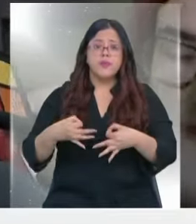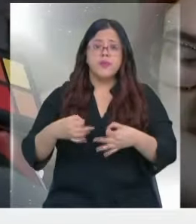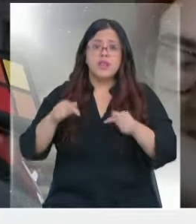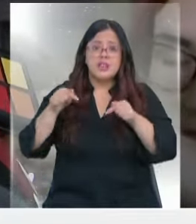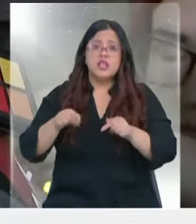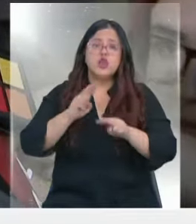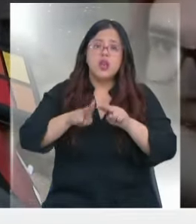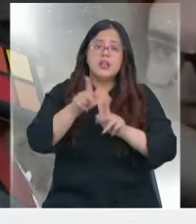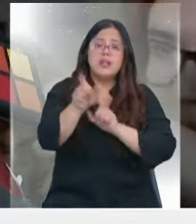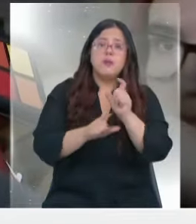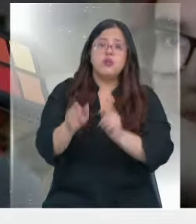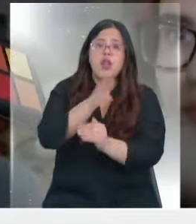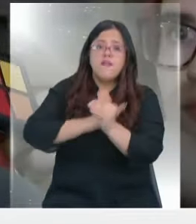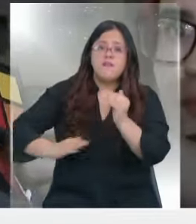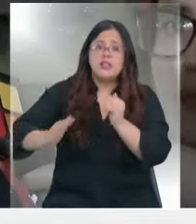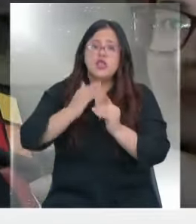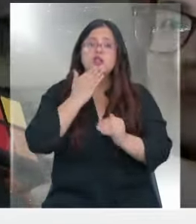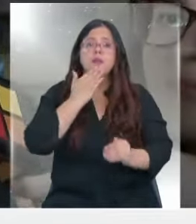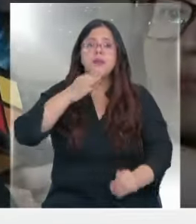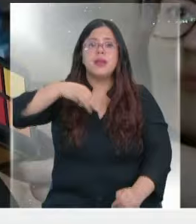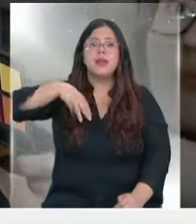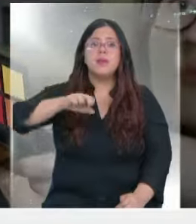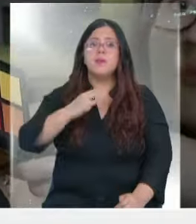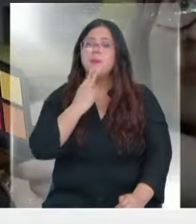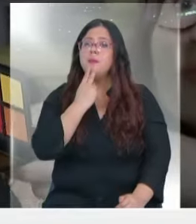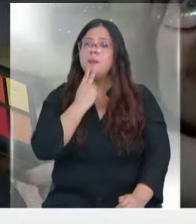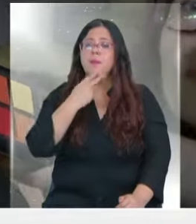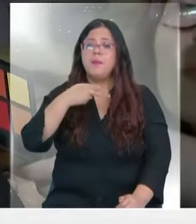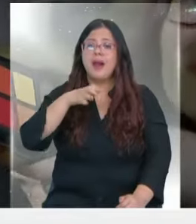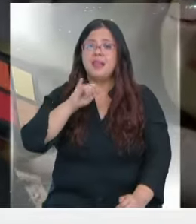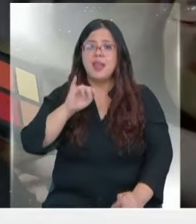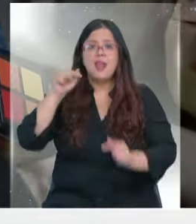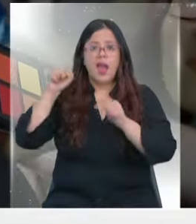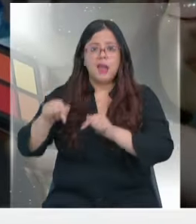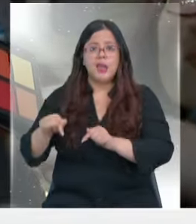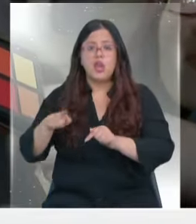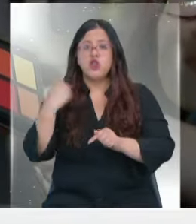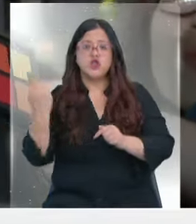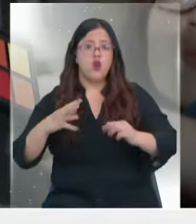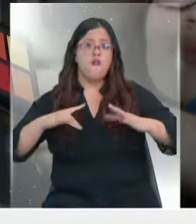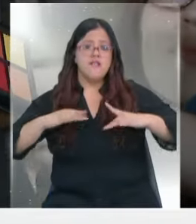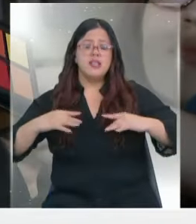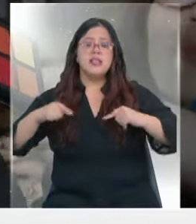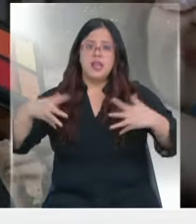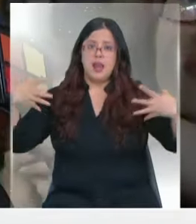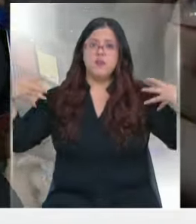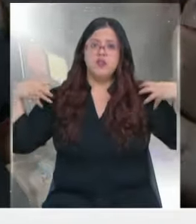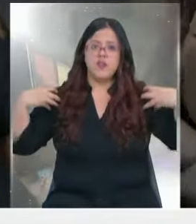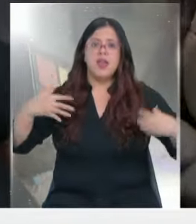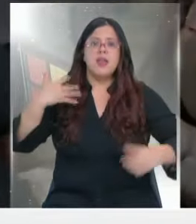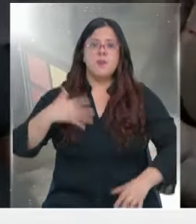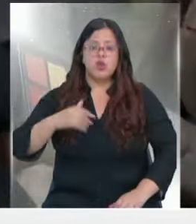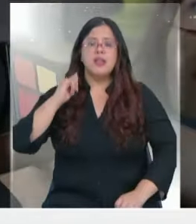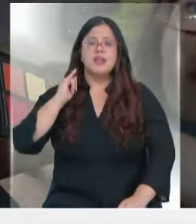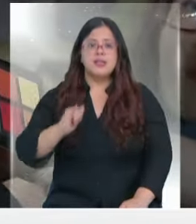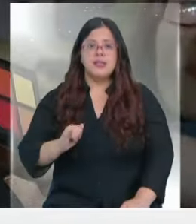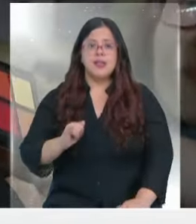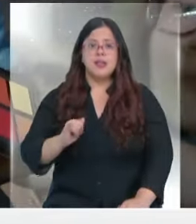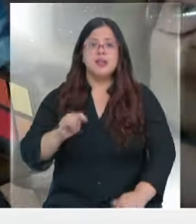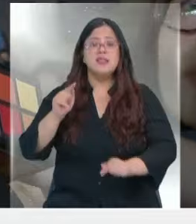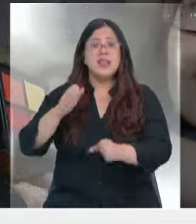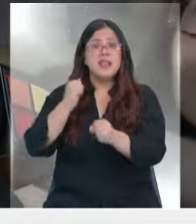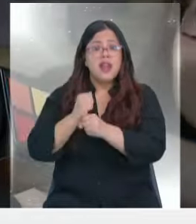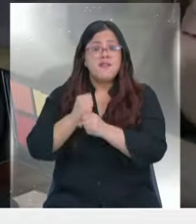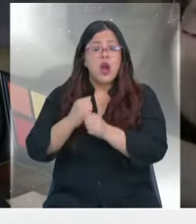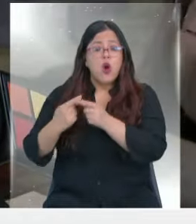han hecho los vecinos y vecinas, de lo que ha hecho Evelyn Matei acá. Y estamos felices, pero como digo, es una gran responsabilidad. Y nuestra principal labor